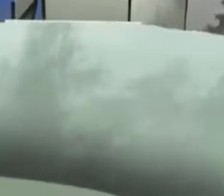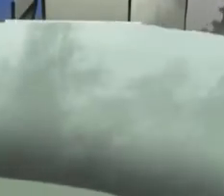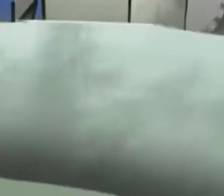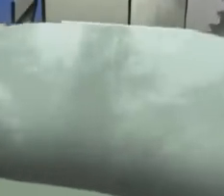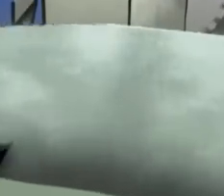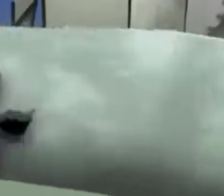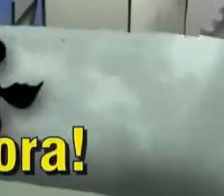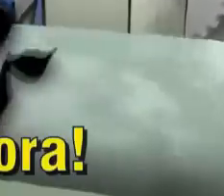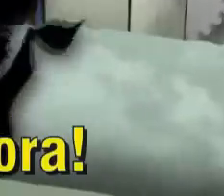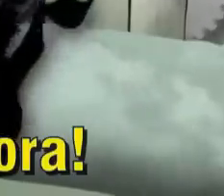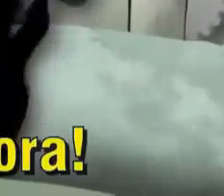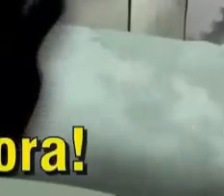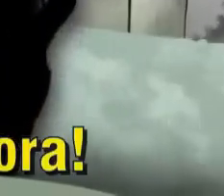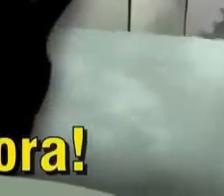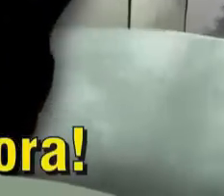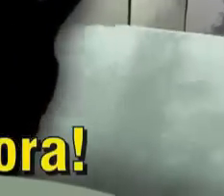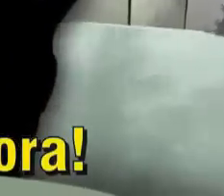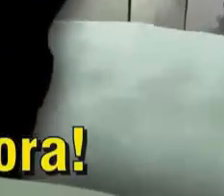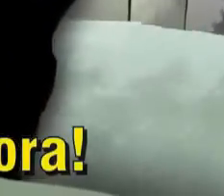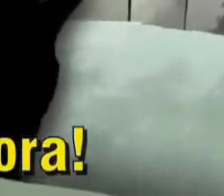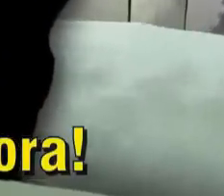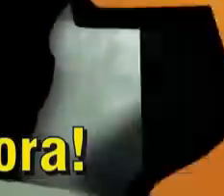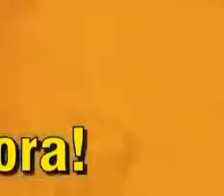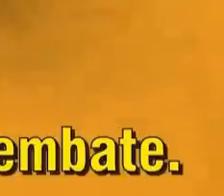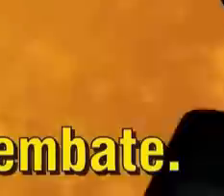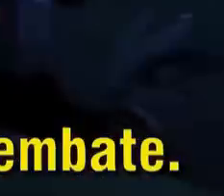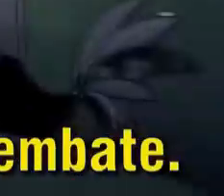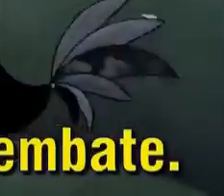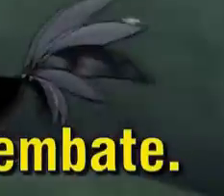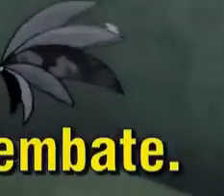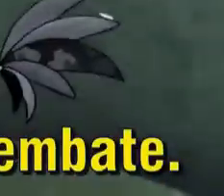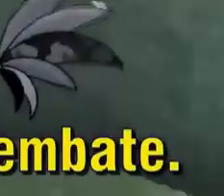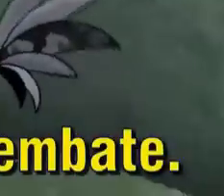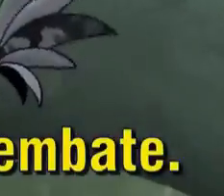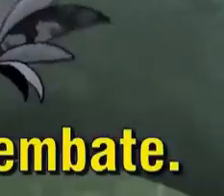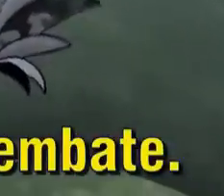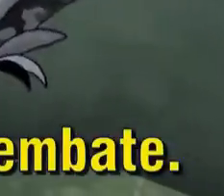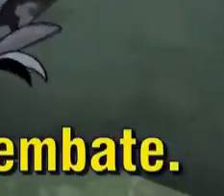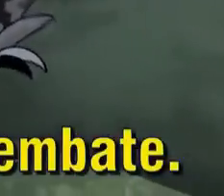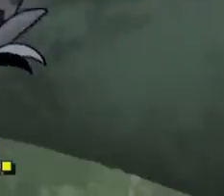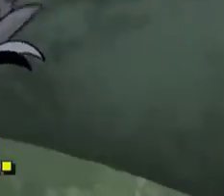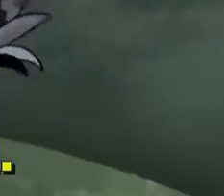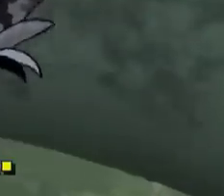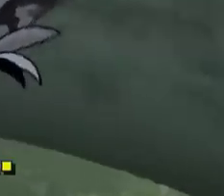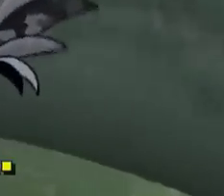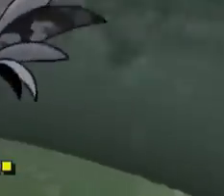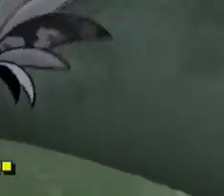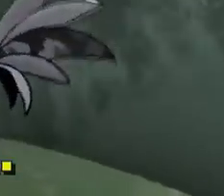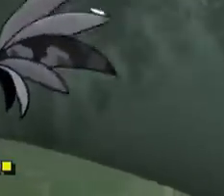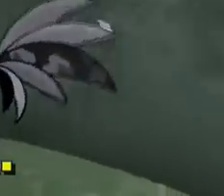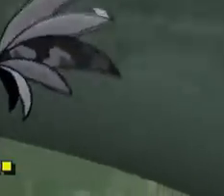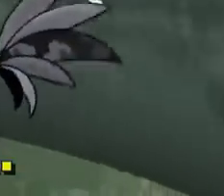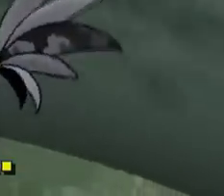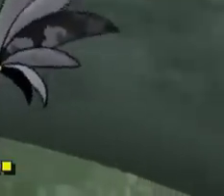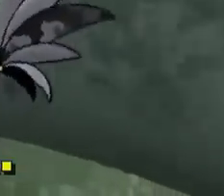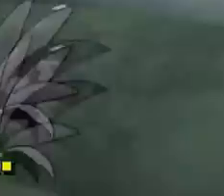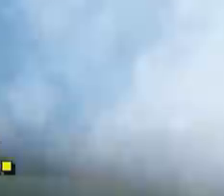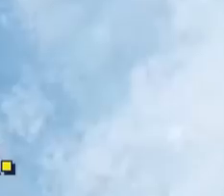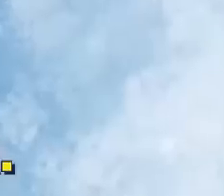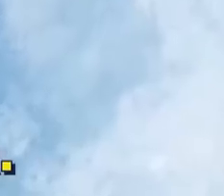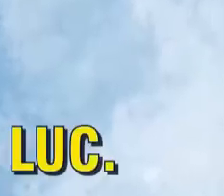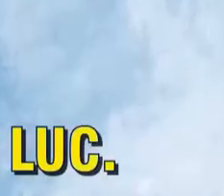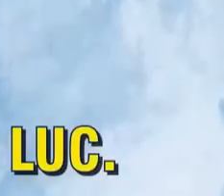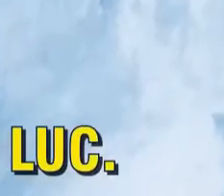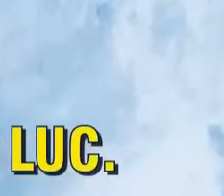intentan desmantelarla. No pudieron antes. No podrán ahora. Resistiremos una vez más este nuevo embate. Con unidad, solidaridad